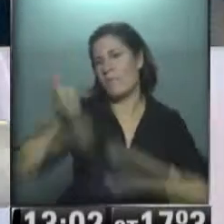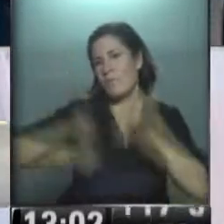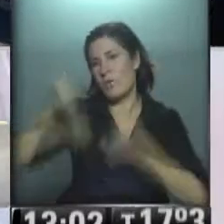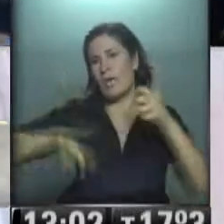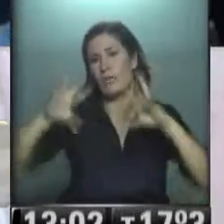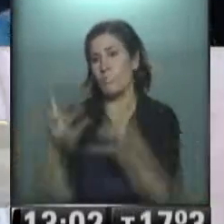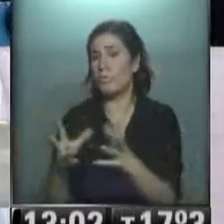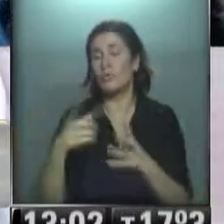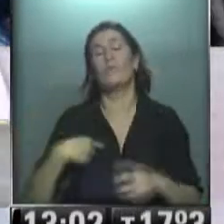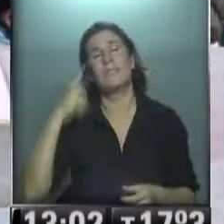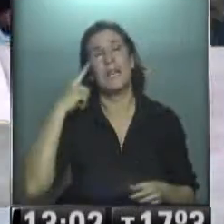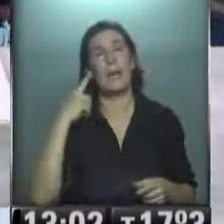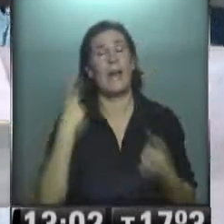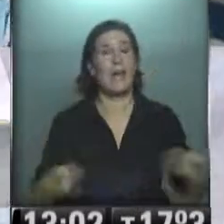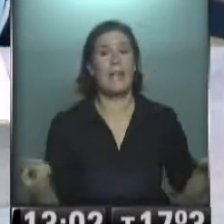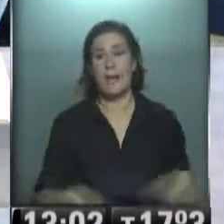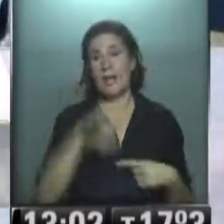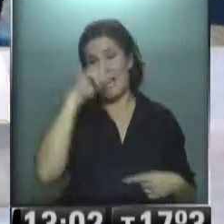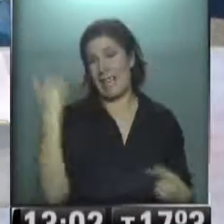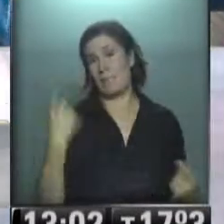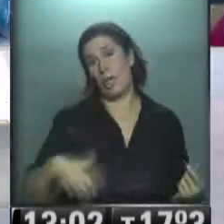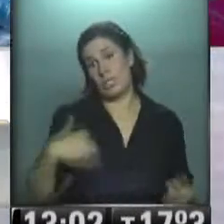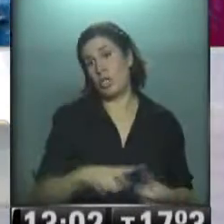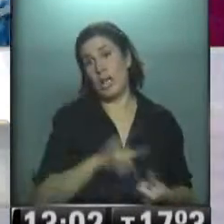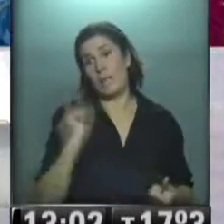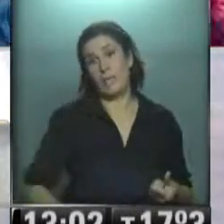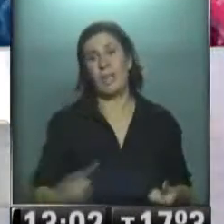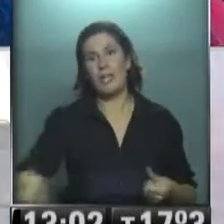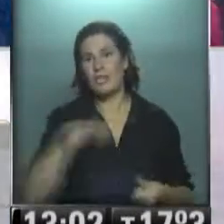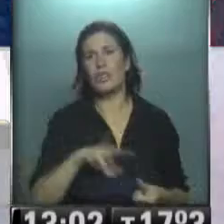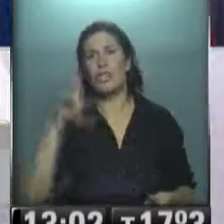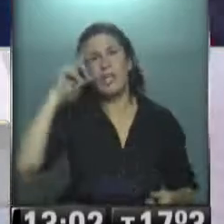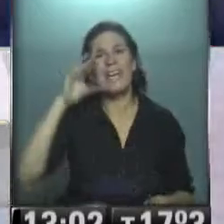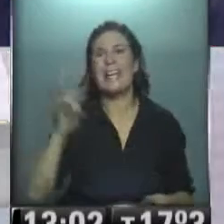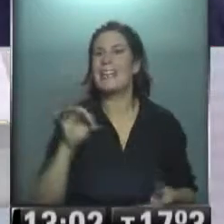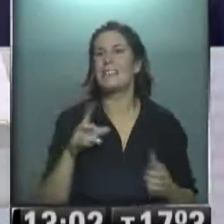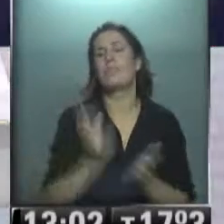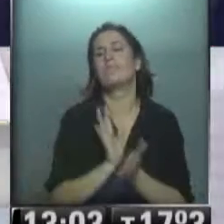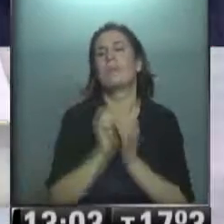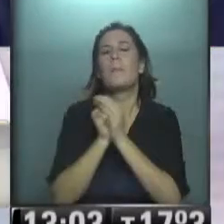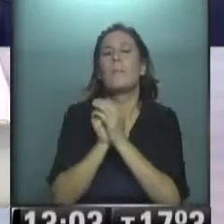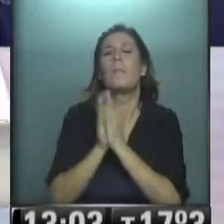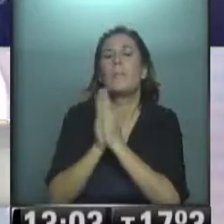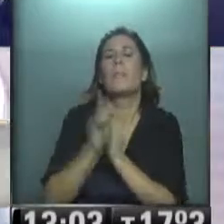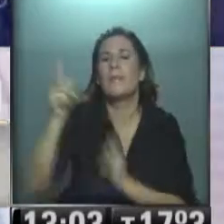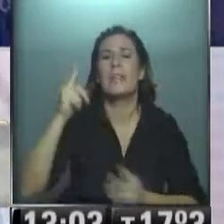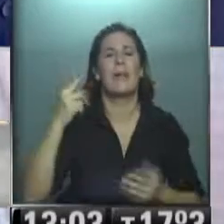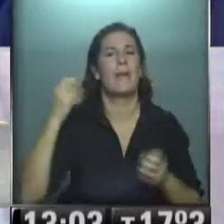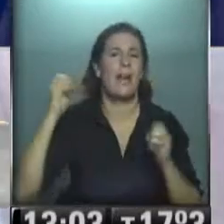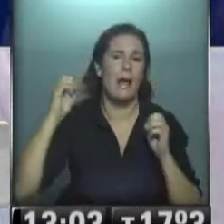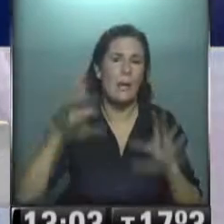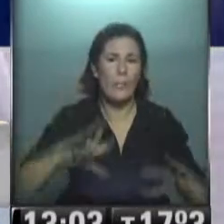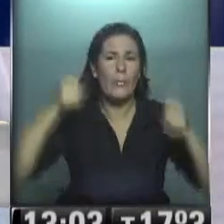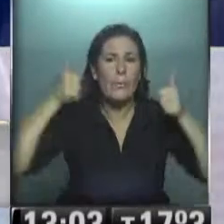por otro lado rezamos por ellos. Porque para que les vaya de la mejor manera y que bueno, que todos estamos esperando